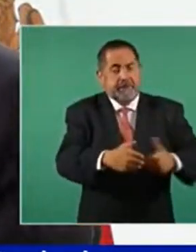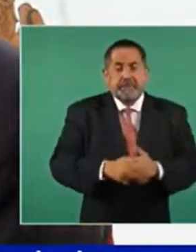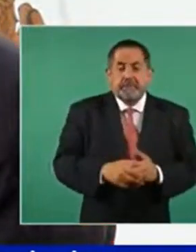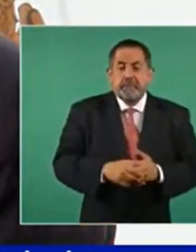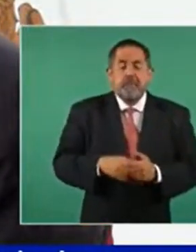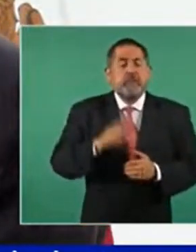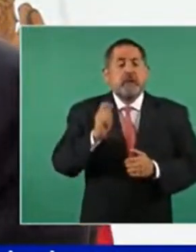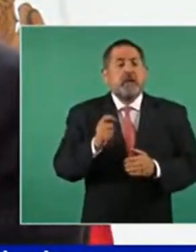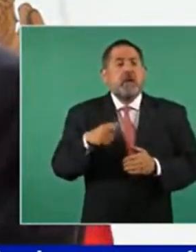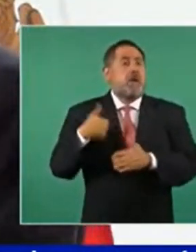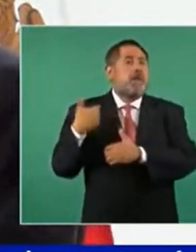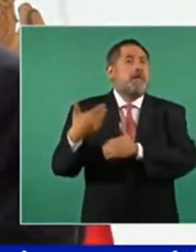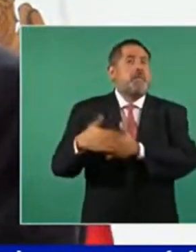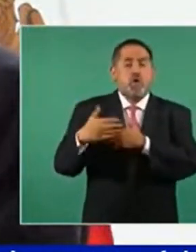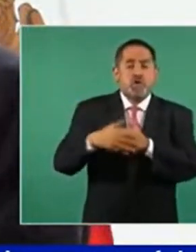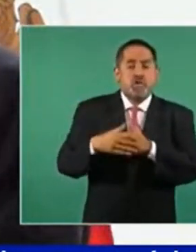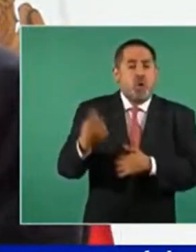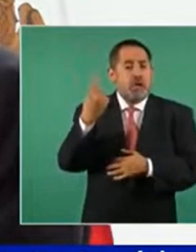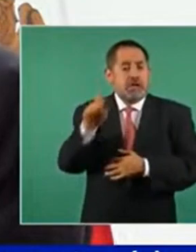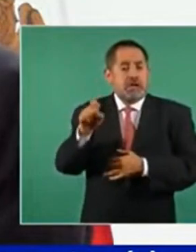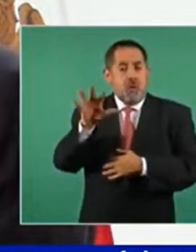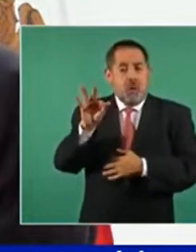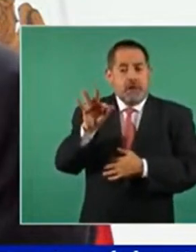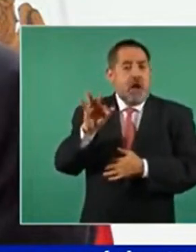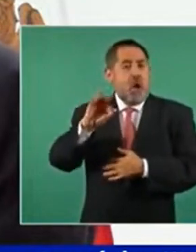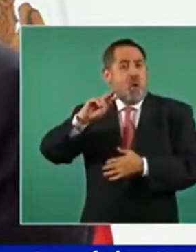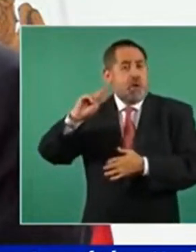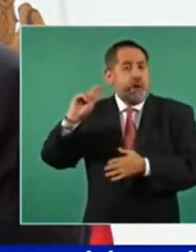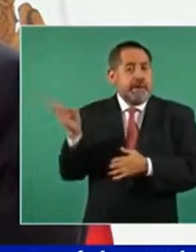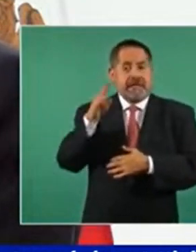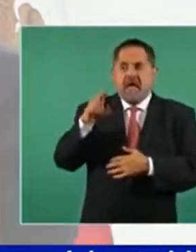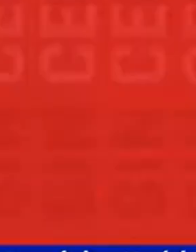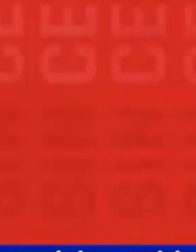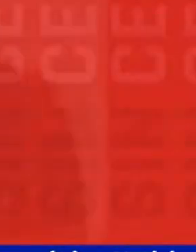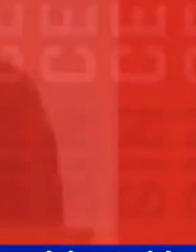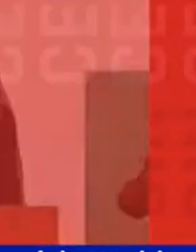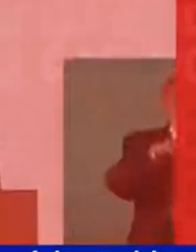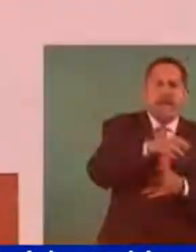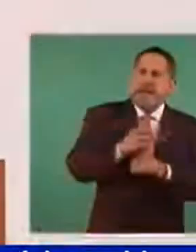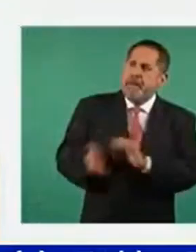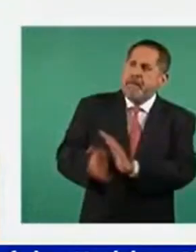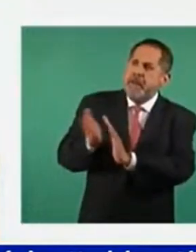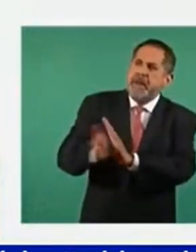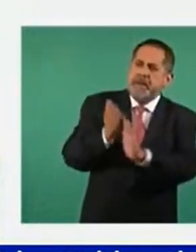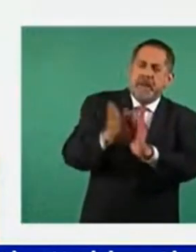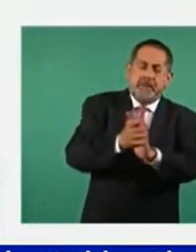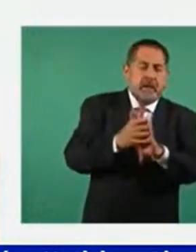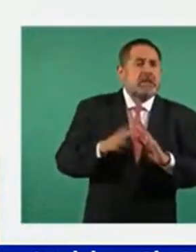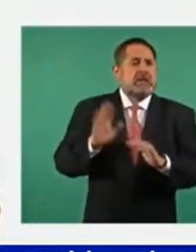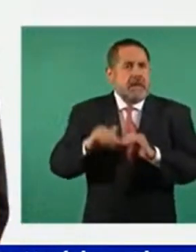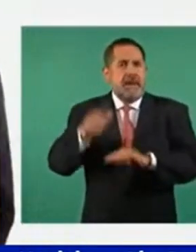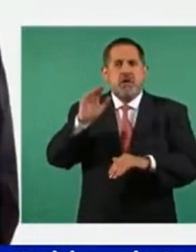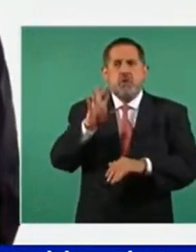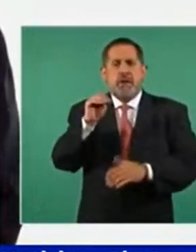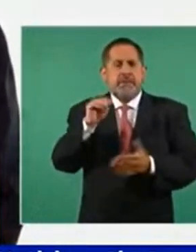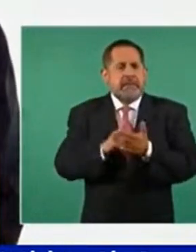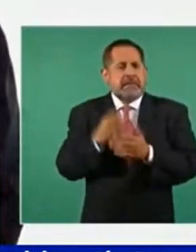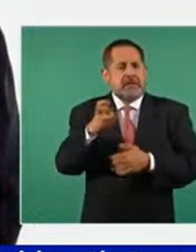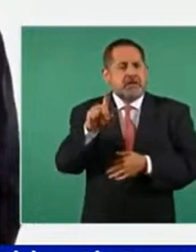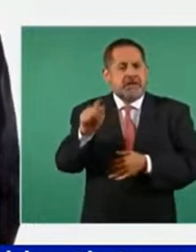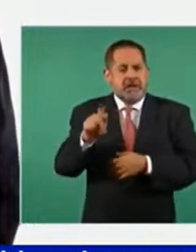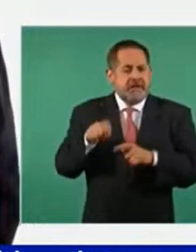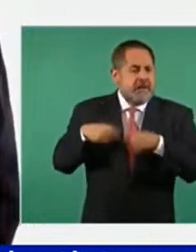fundamental de este negocio llamado política, en donde la incertidumbre es nuestra moneda de cambio. Pero pues sí, qué escandalosa